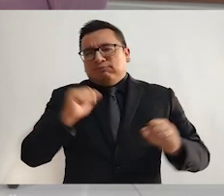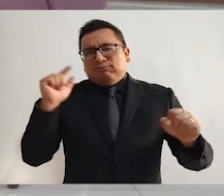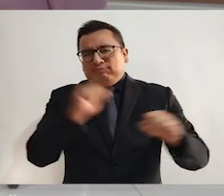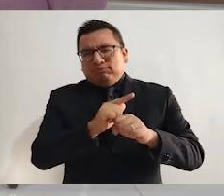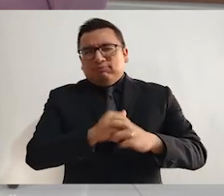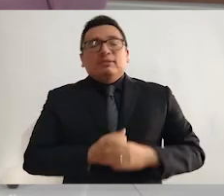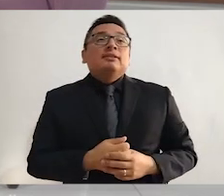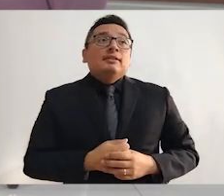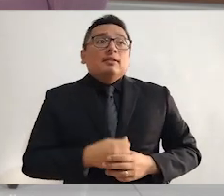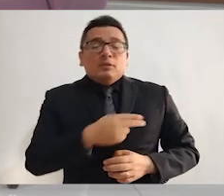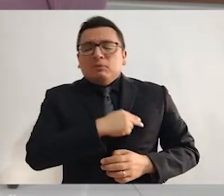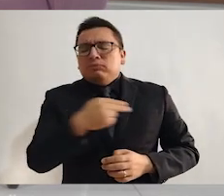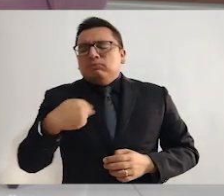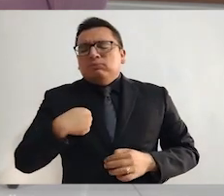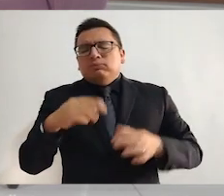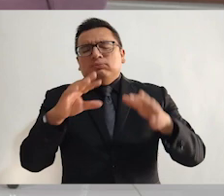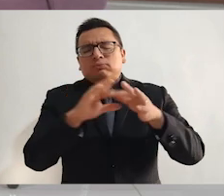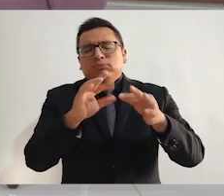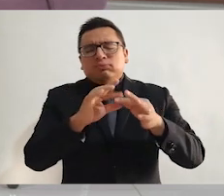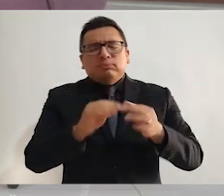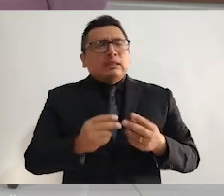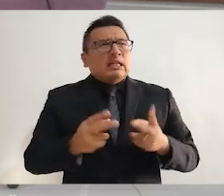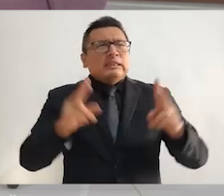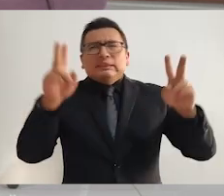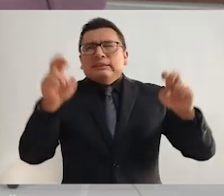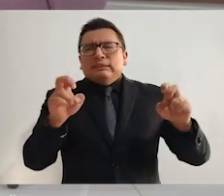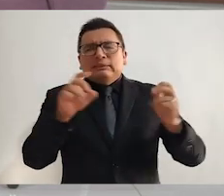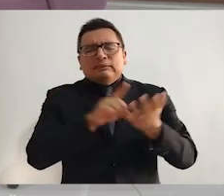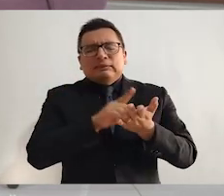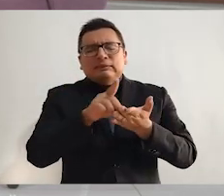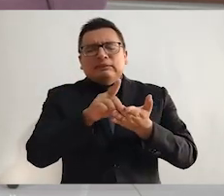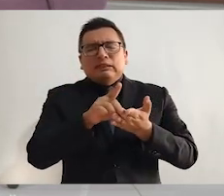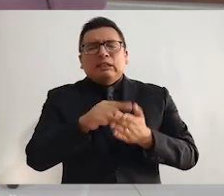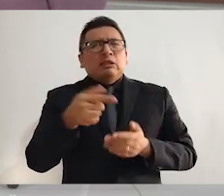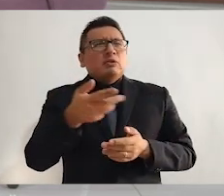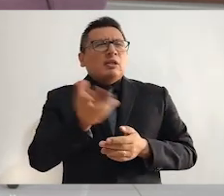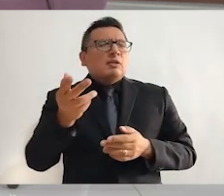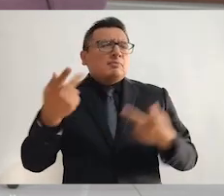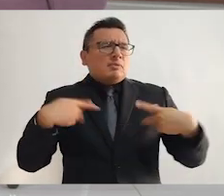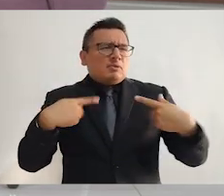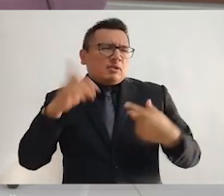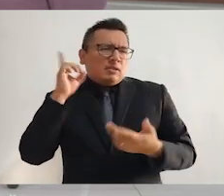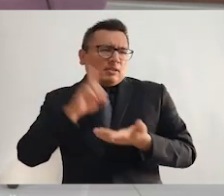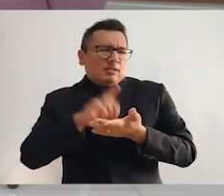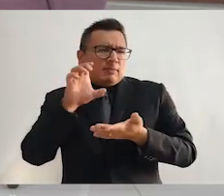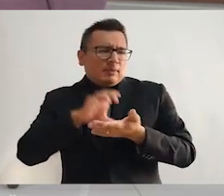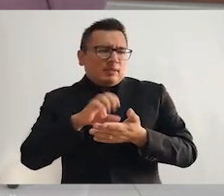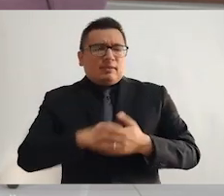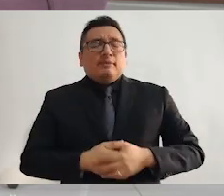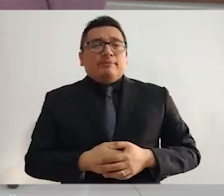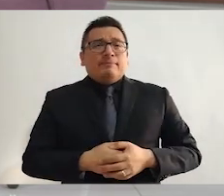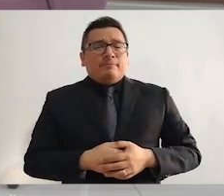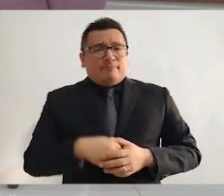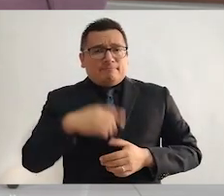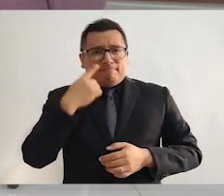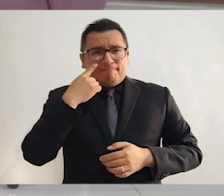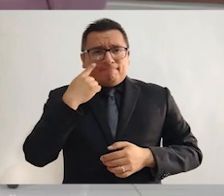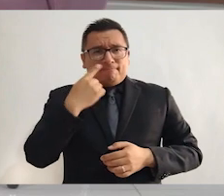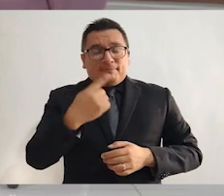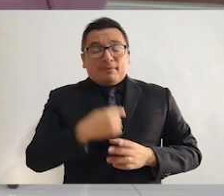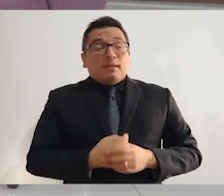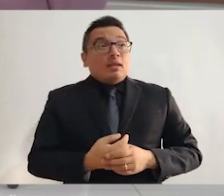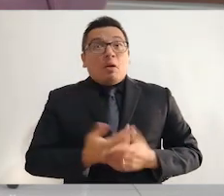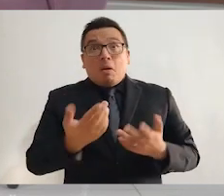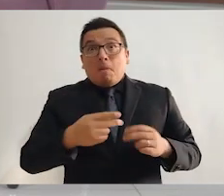en donde vamos a platicar de los derechos políticos de las personas con algún tipo de discapacidad. Y me da mucho gusto tener